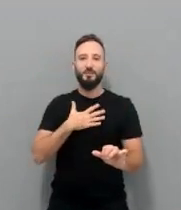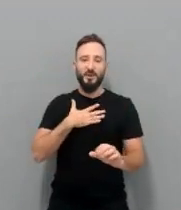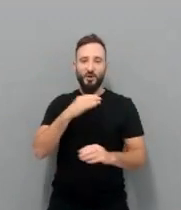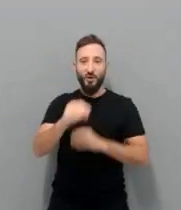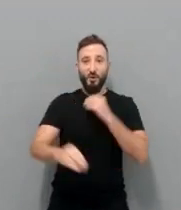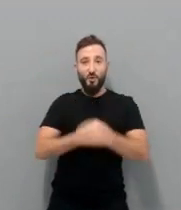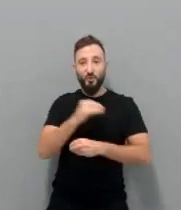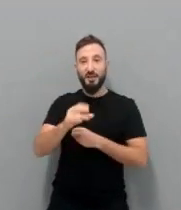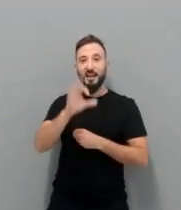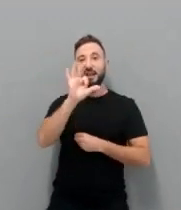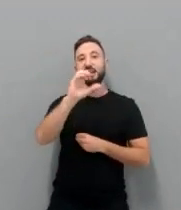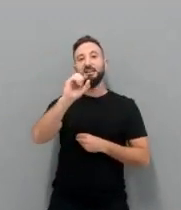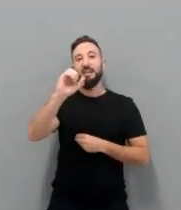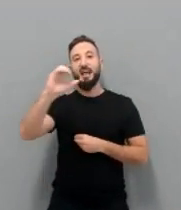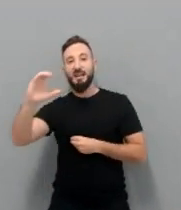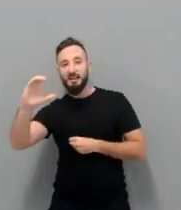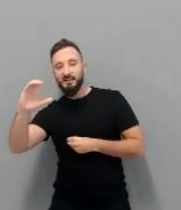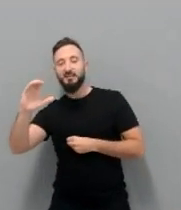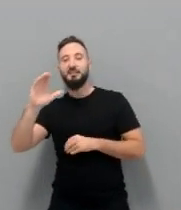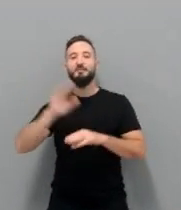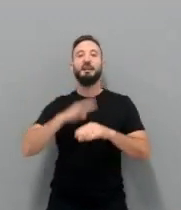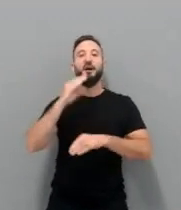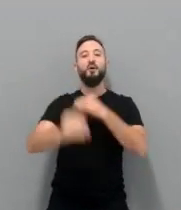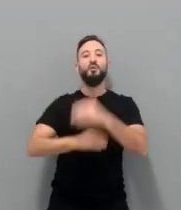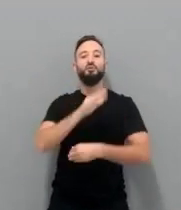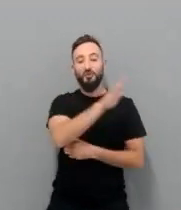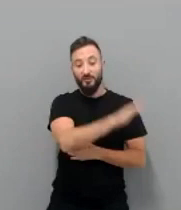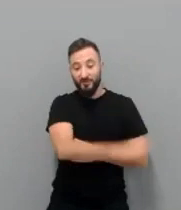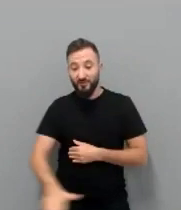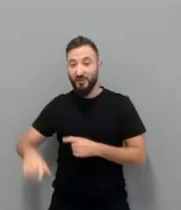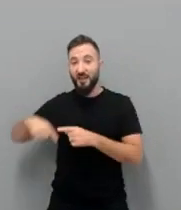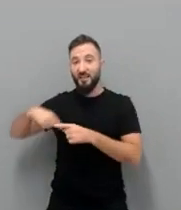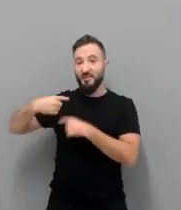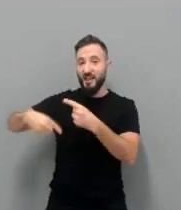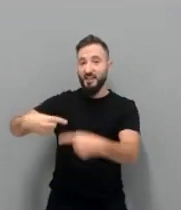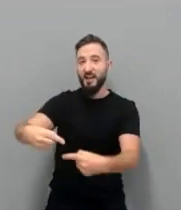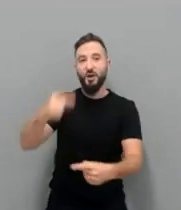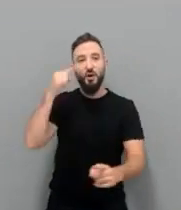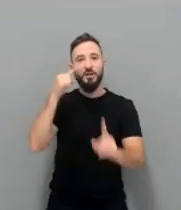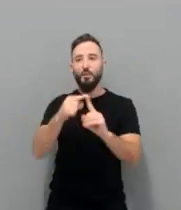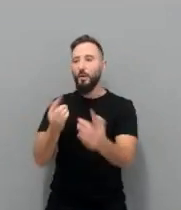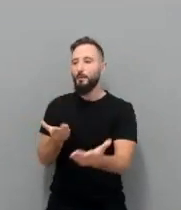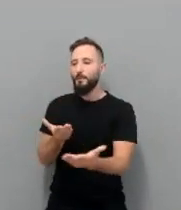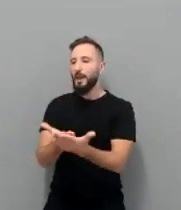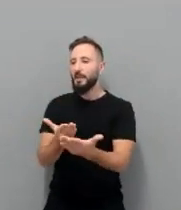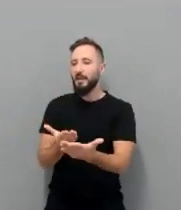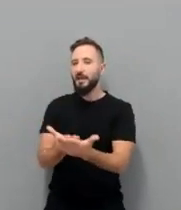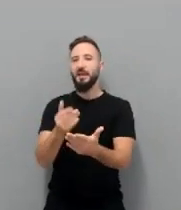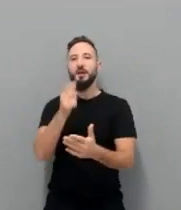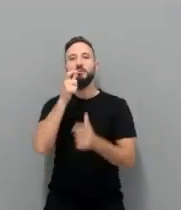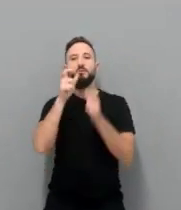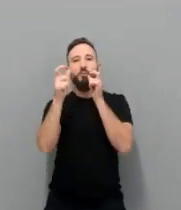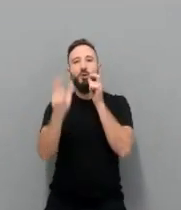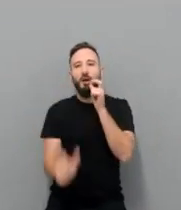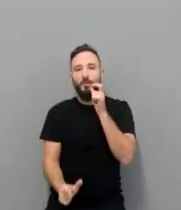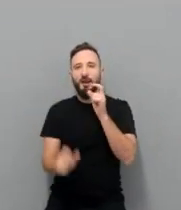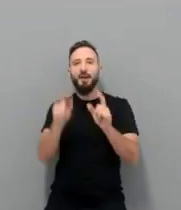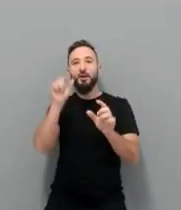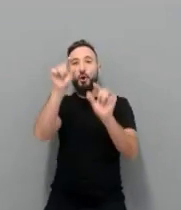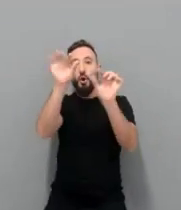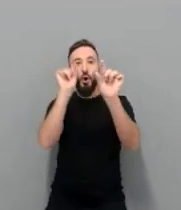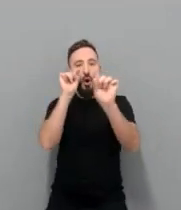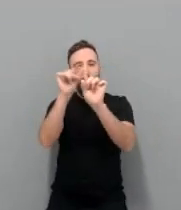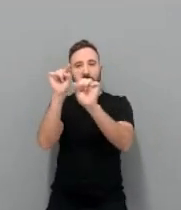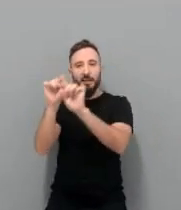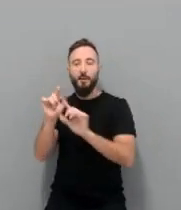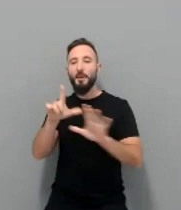SAC enfocados al uso funcional de los peques en su día a día para solicitar o pedir con un vocabulario Diana, pero en el caso